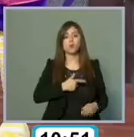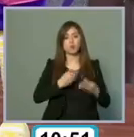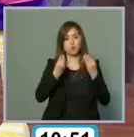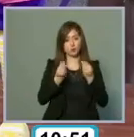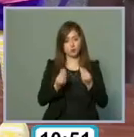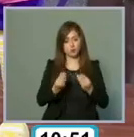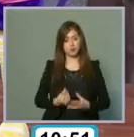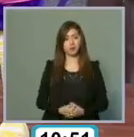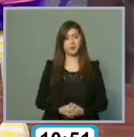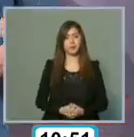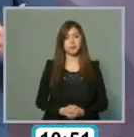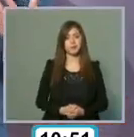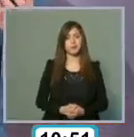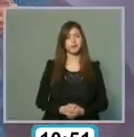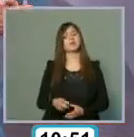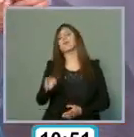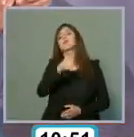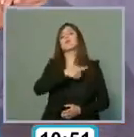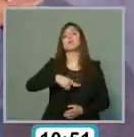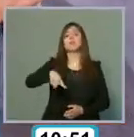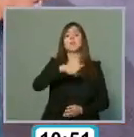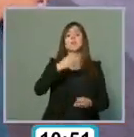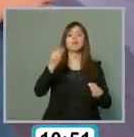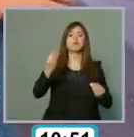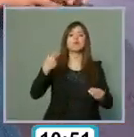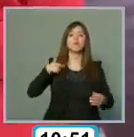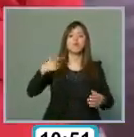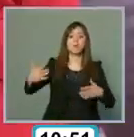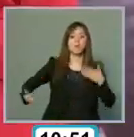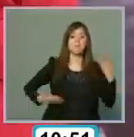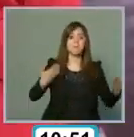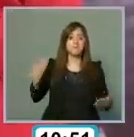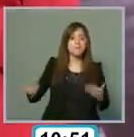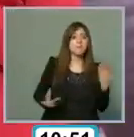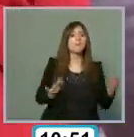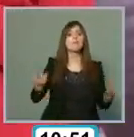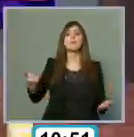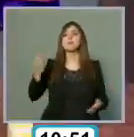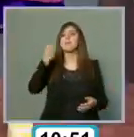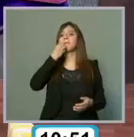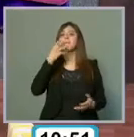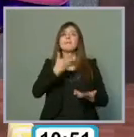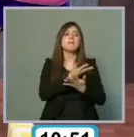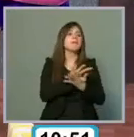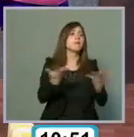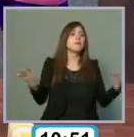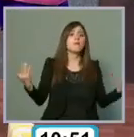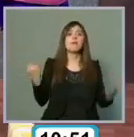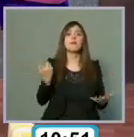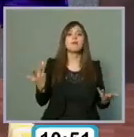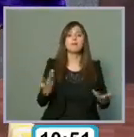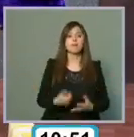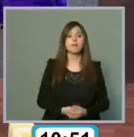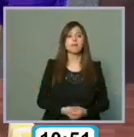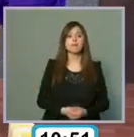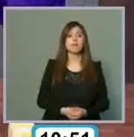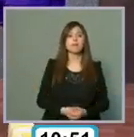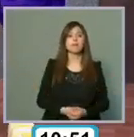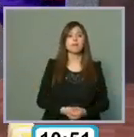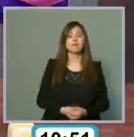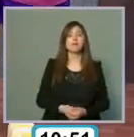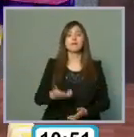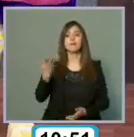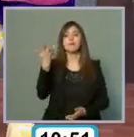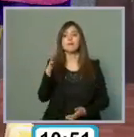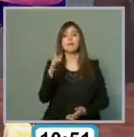espectáculo. Hay bailarines, es un espectáculo, pues, majestuoso. Es un espectáculo padrísimo, súper grande. Tenemos a